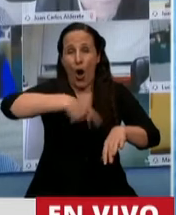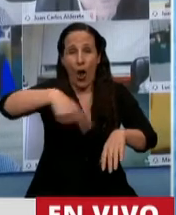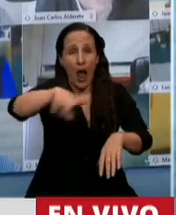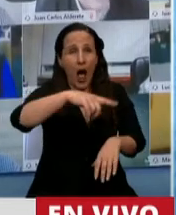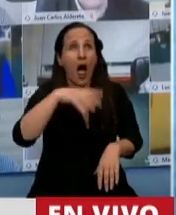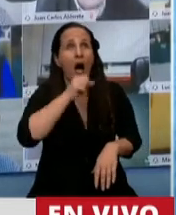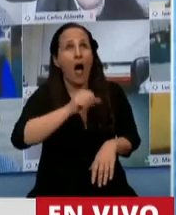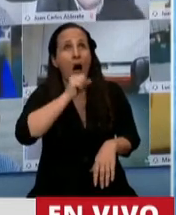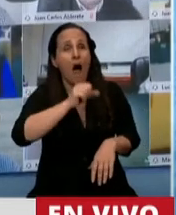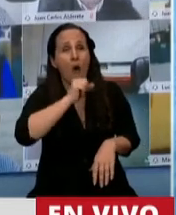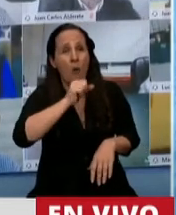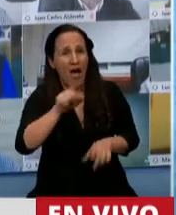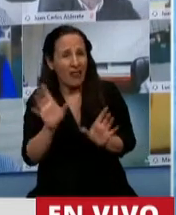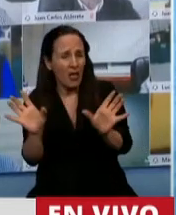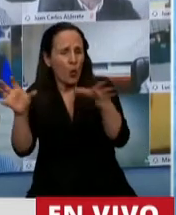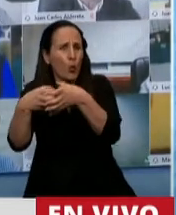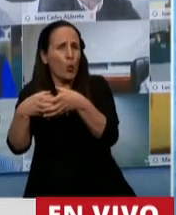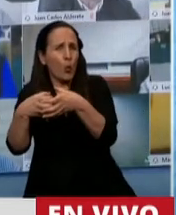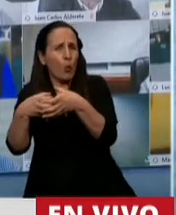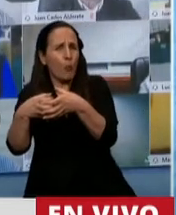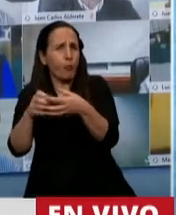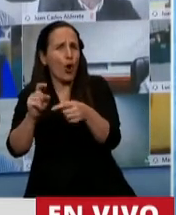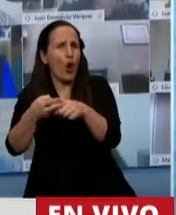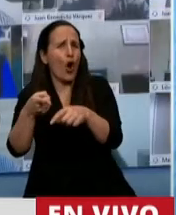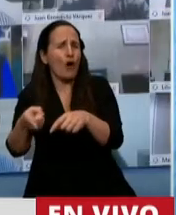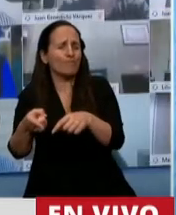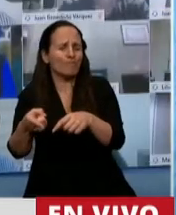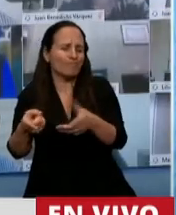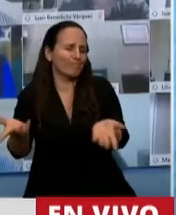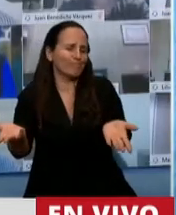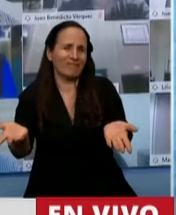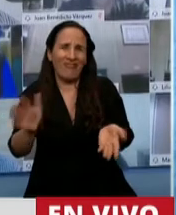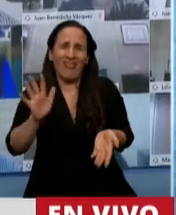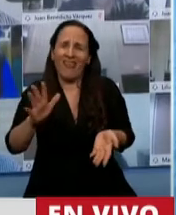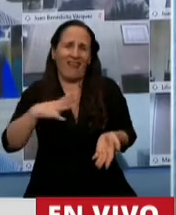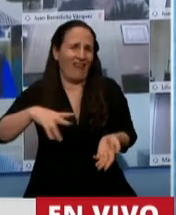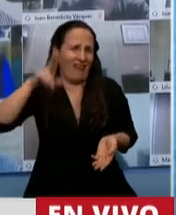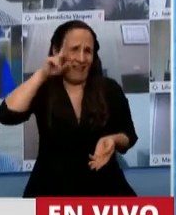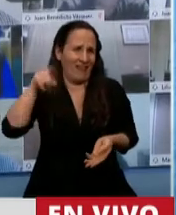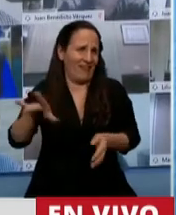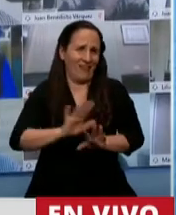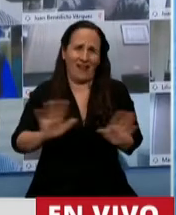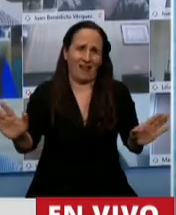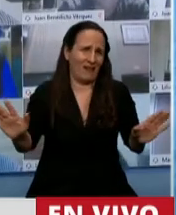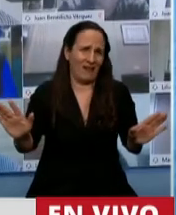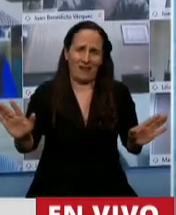que desde un grupo de insolentes, verdaderamente